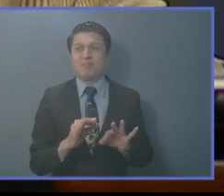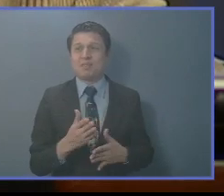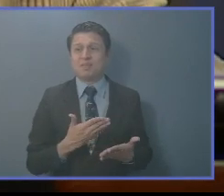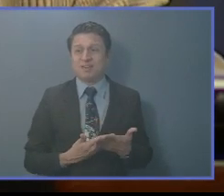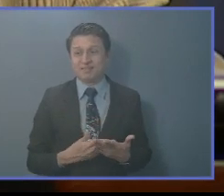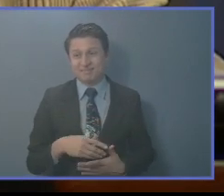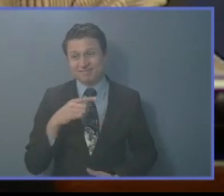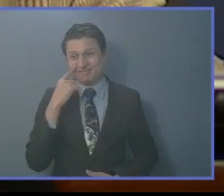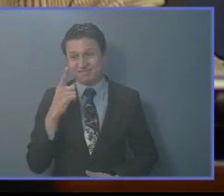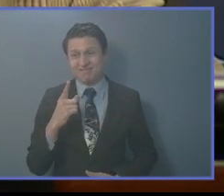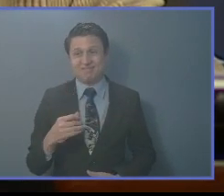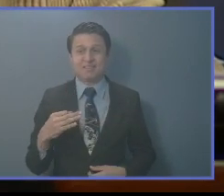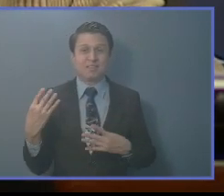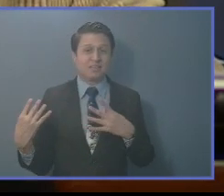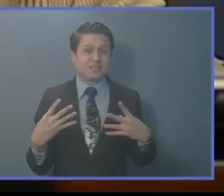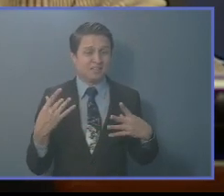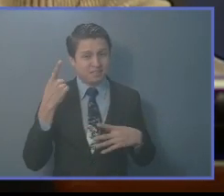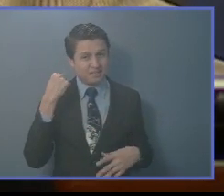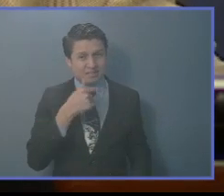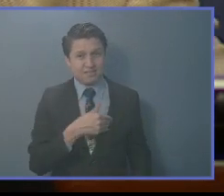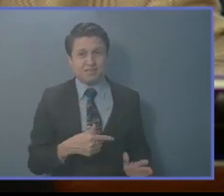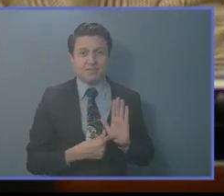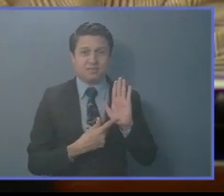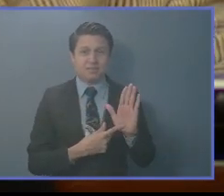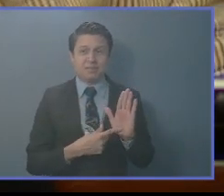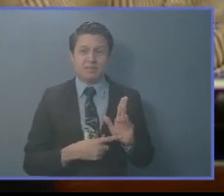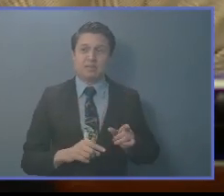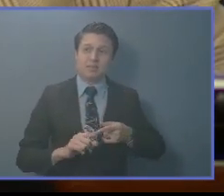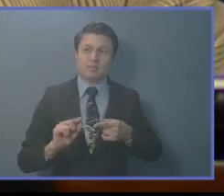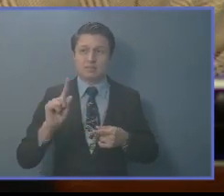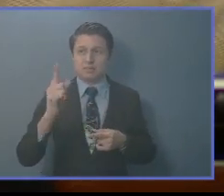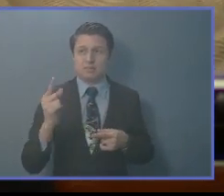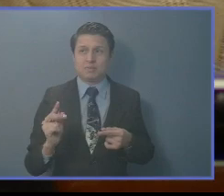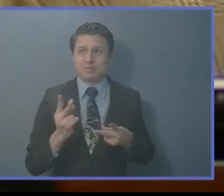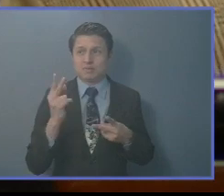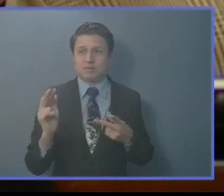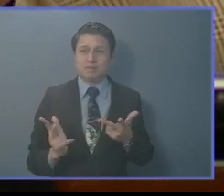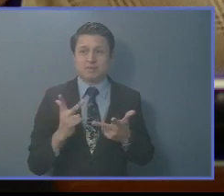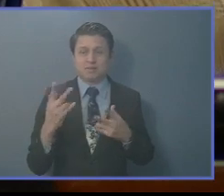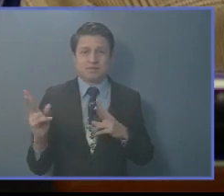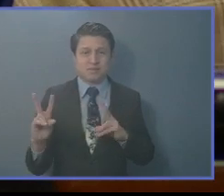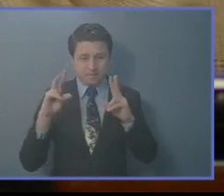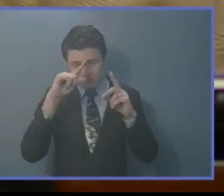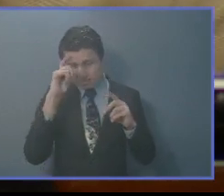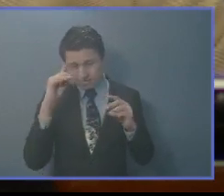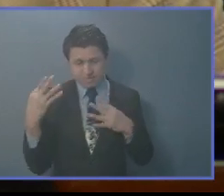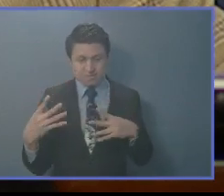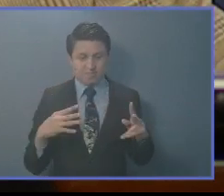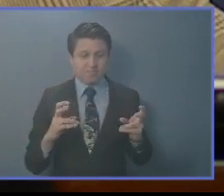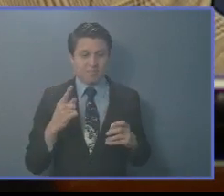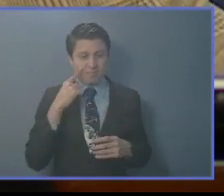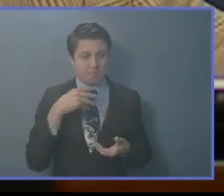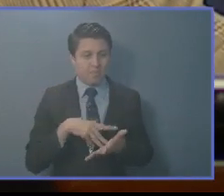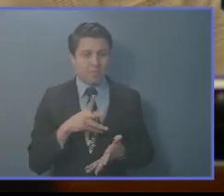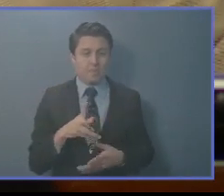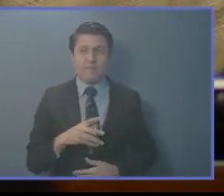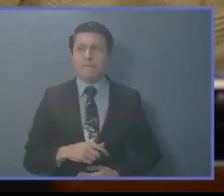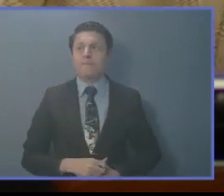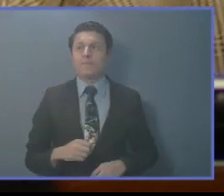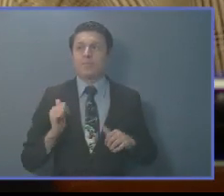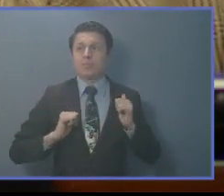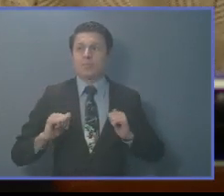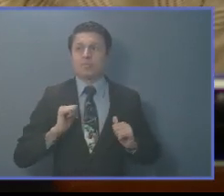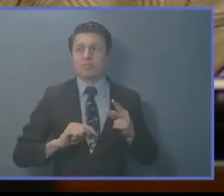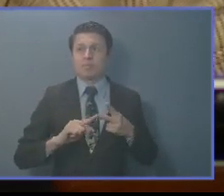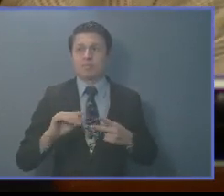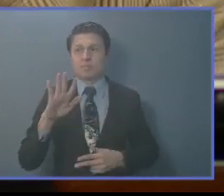extracurriculares. 2. Las actividades presenciales de educación superior. 3. Las actividades y eventos deportivos públicos. 4. El transporte recreativo y turístico.